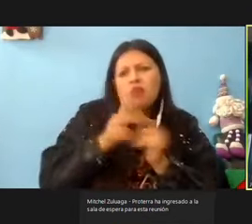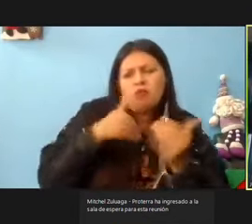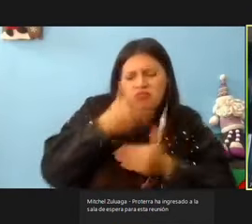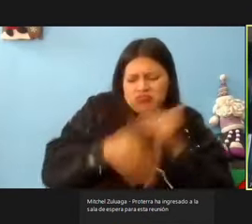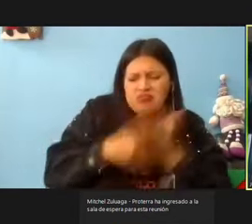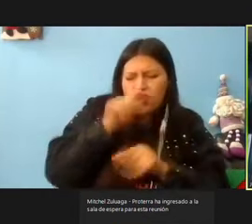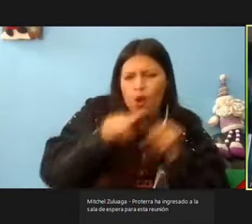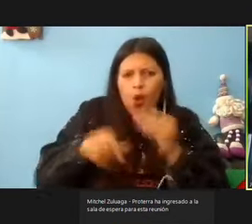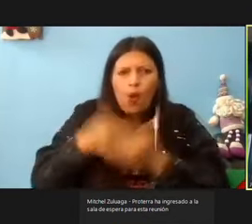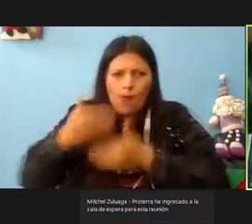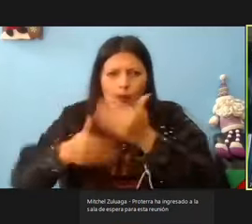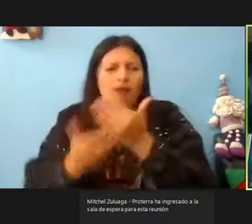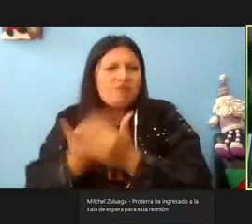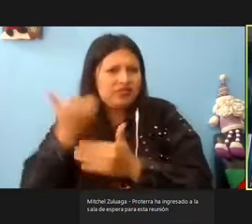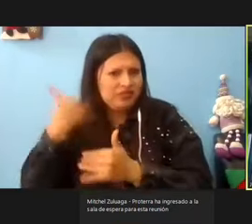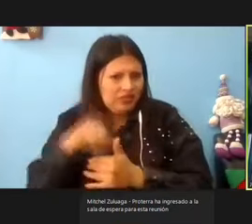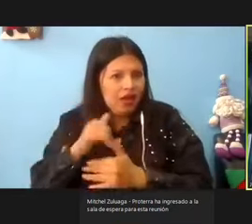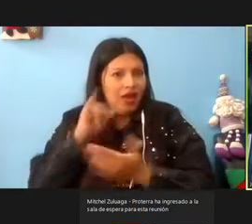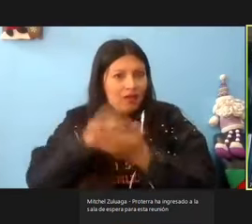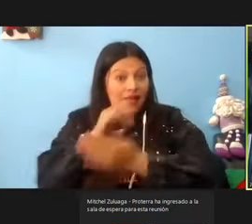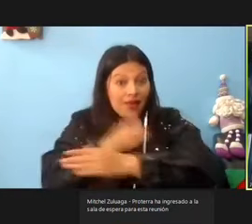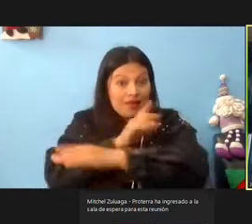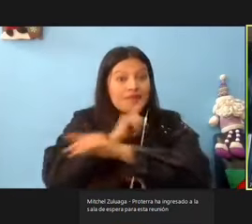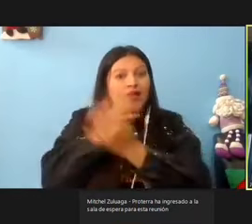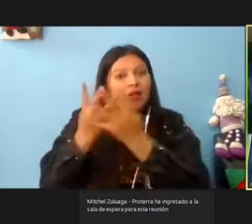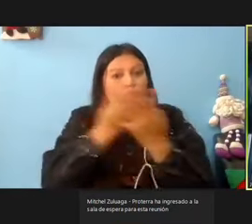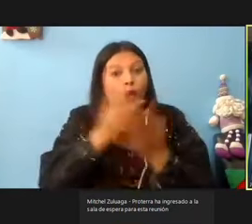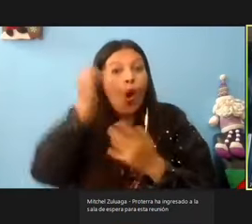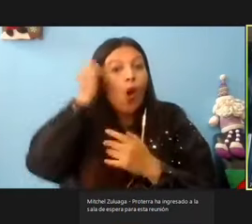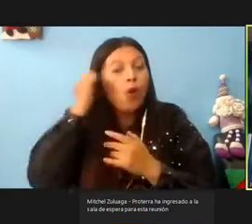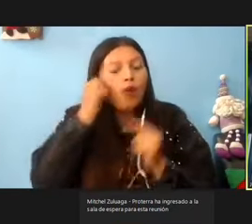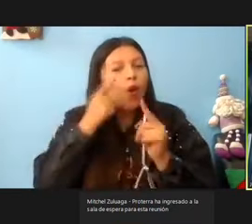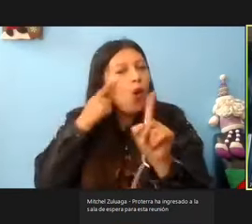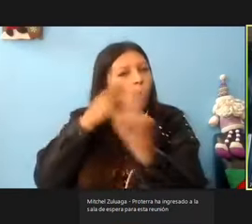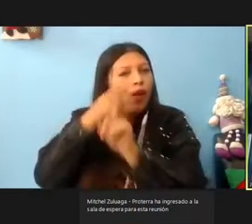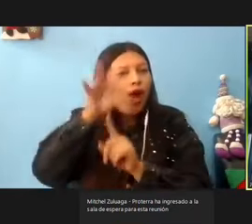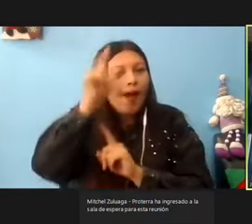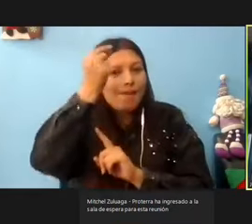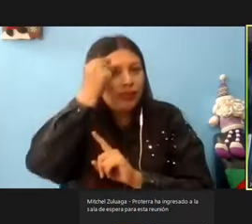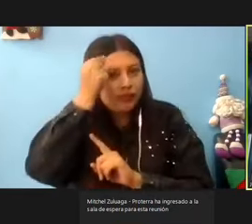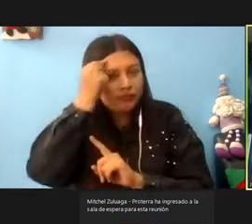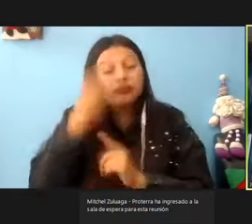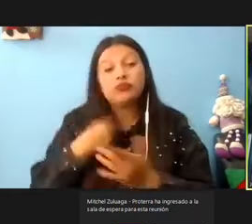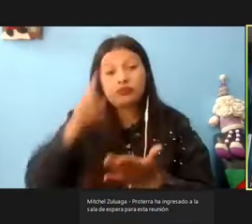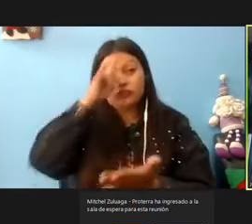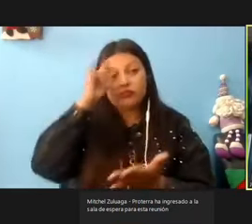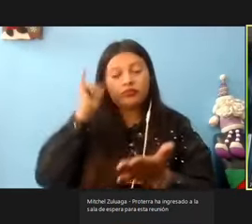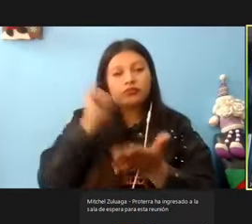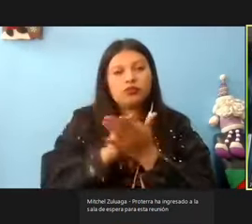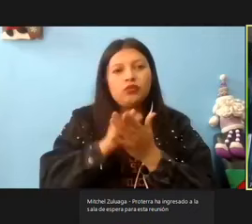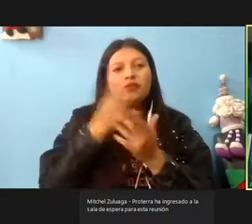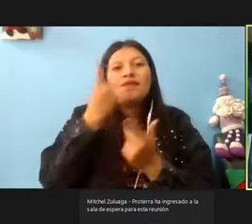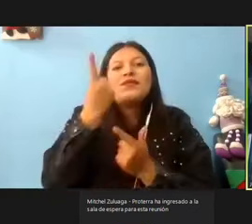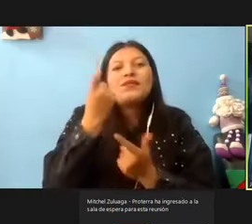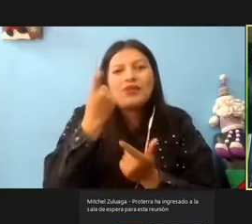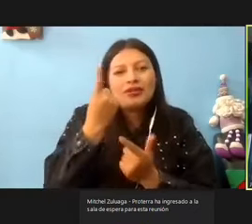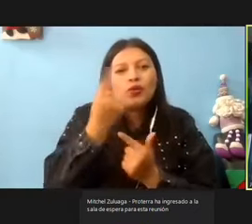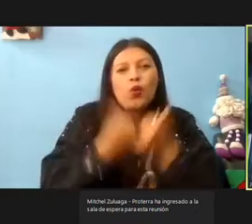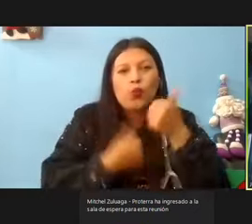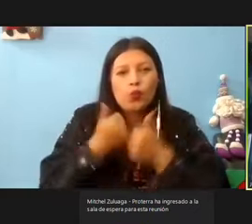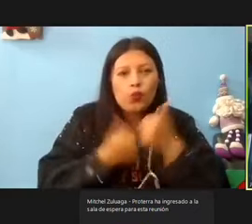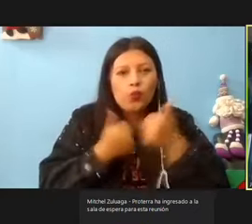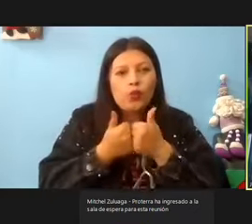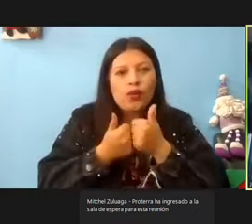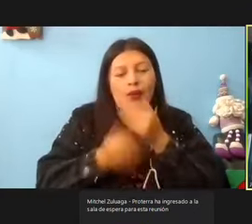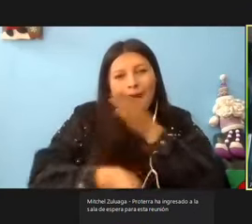sentido, como lo dije hace un momento, las redes de maestros por la memoria, pero creo que quedó como un saldo muy valioso y es mantener